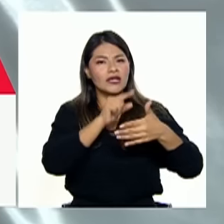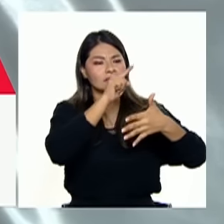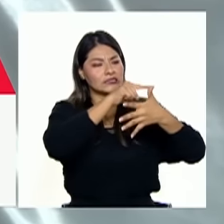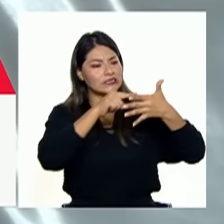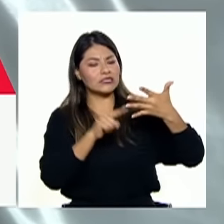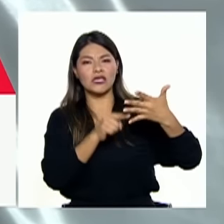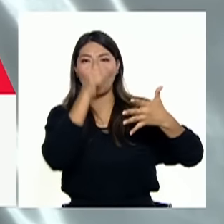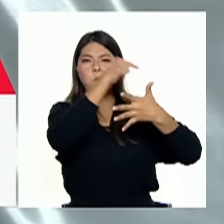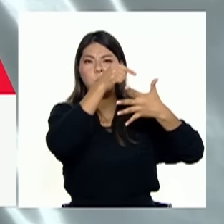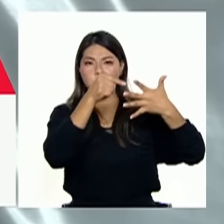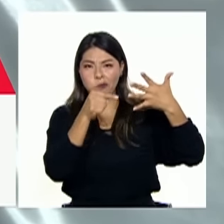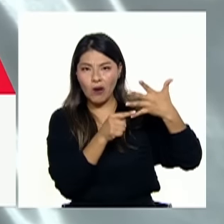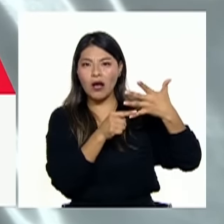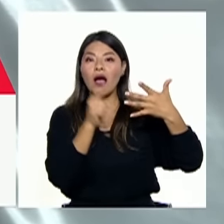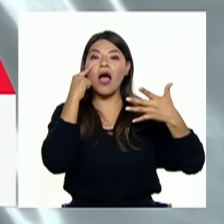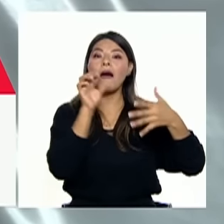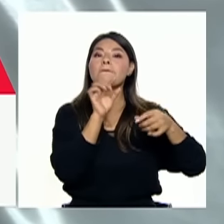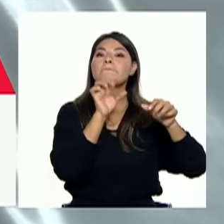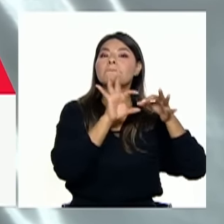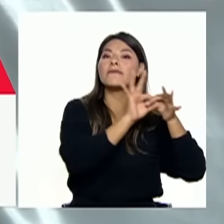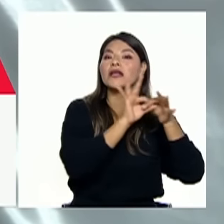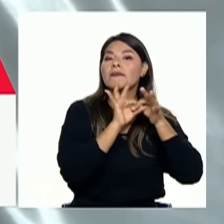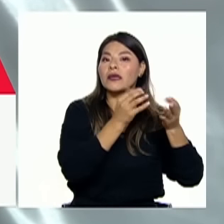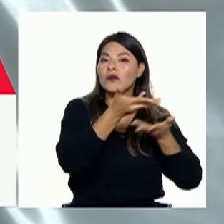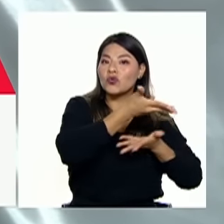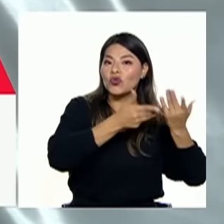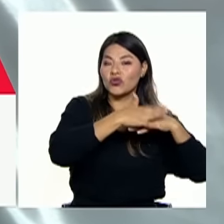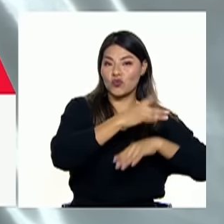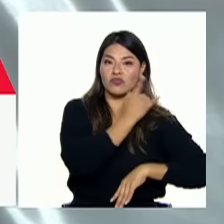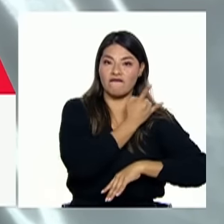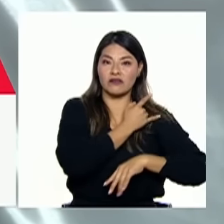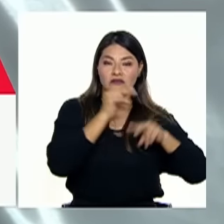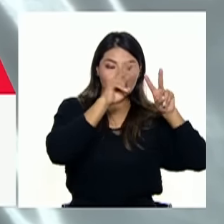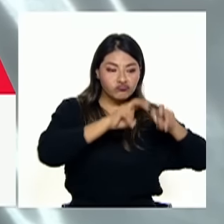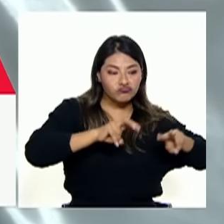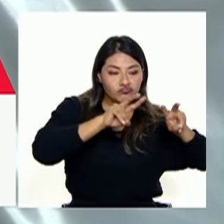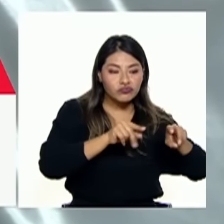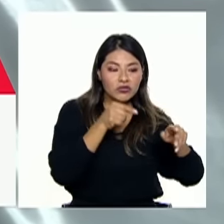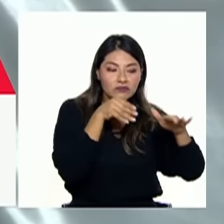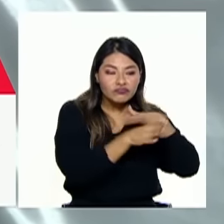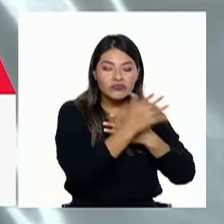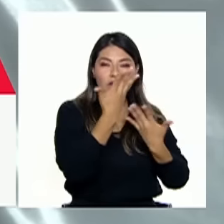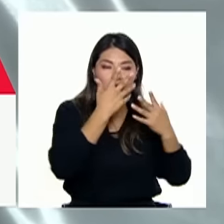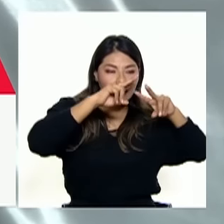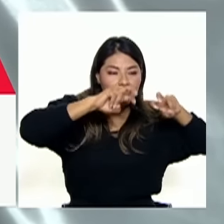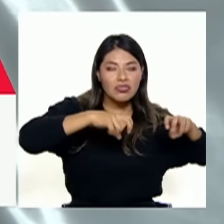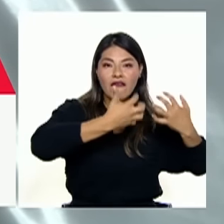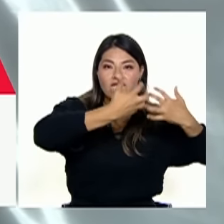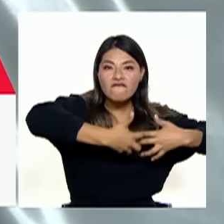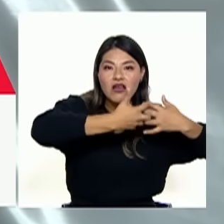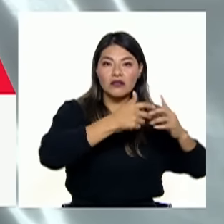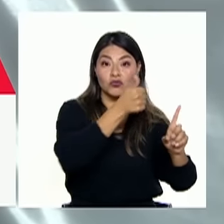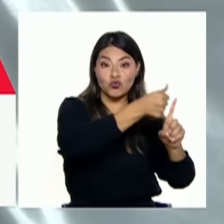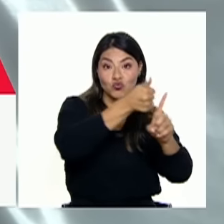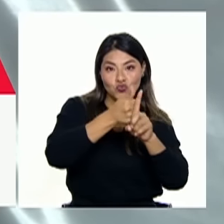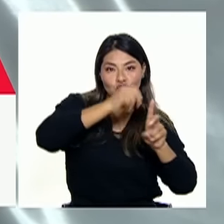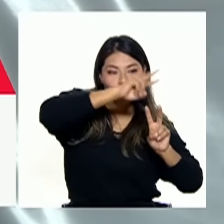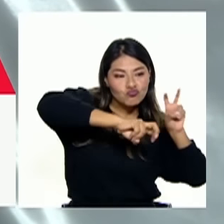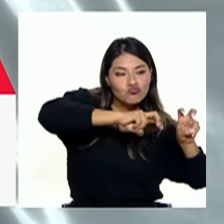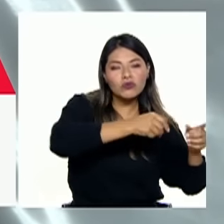el relacionamiento con las universidades y la investigación aplicada a la industria desarrollarán grandes oportunidades